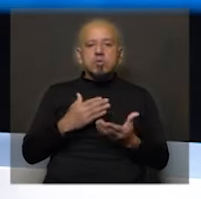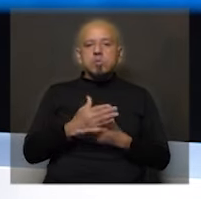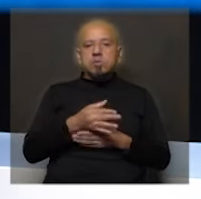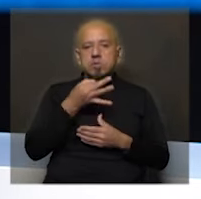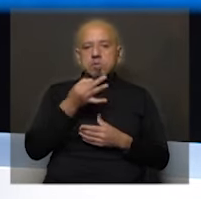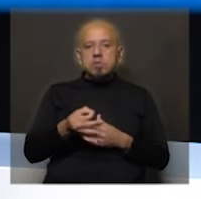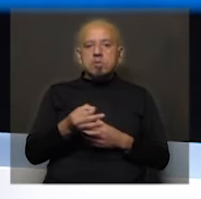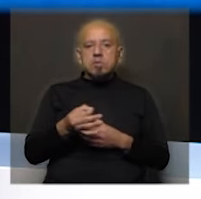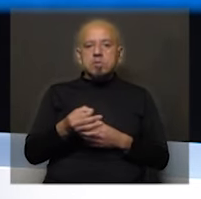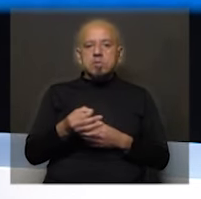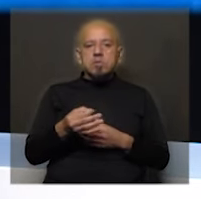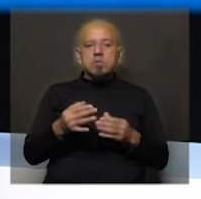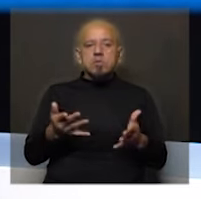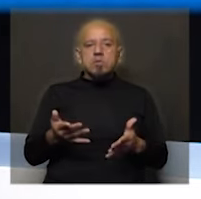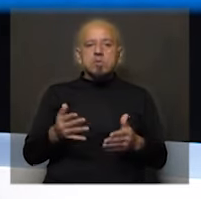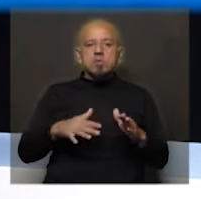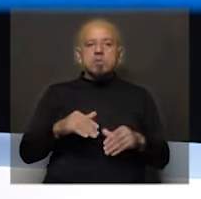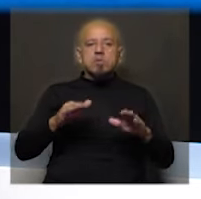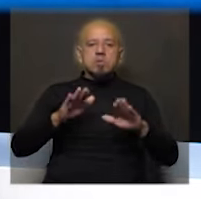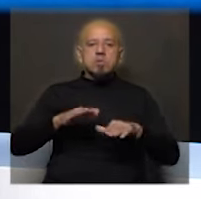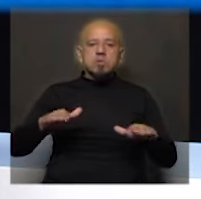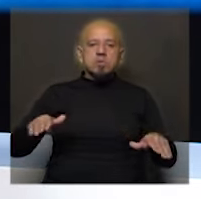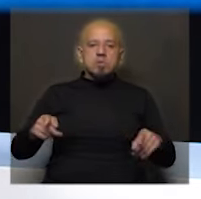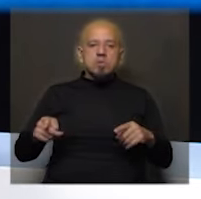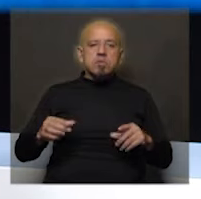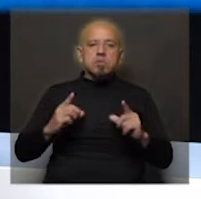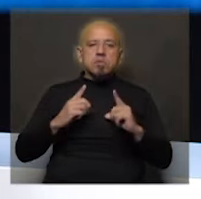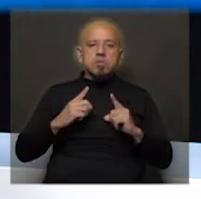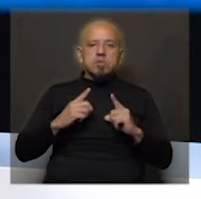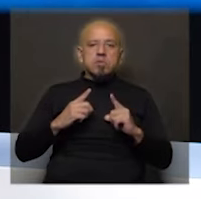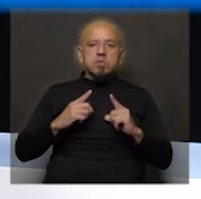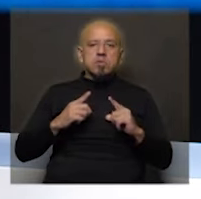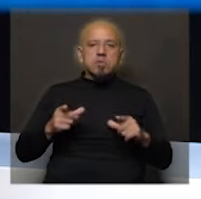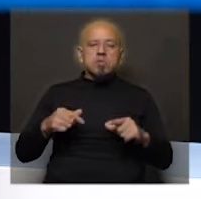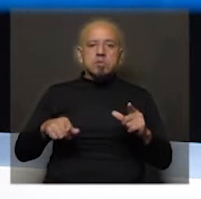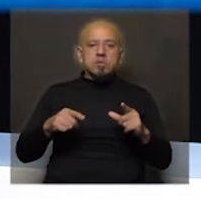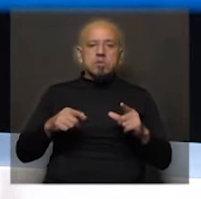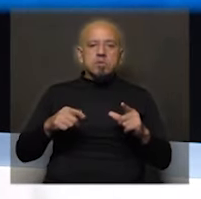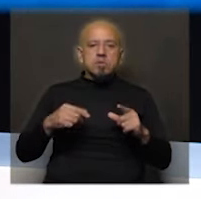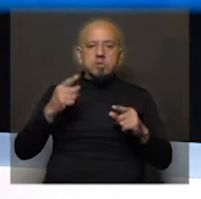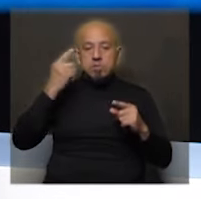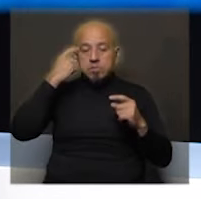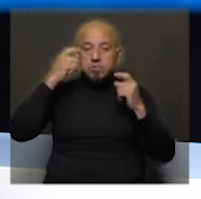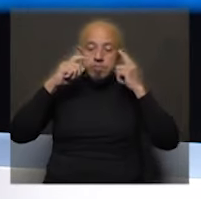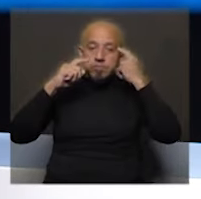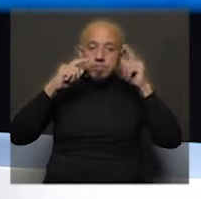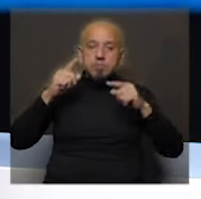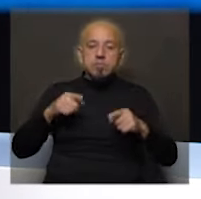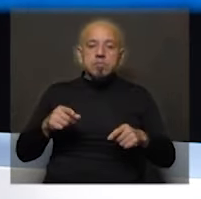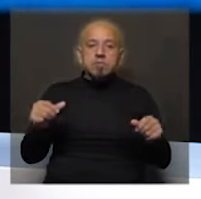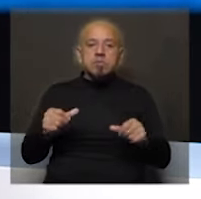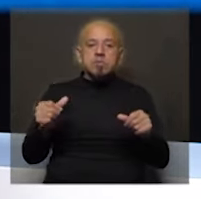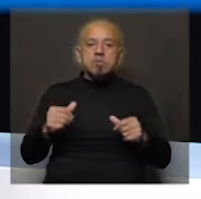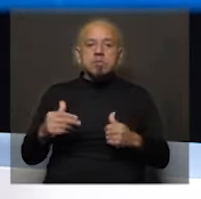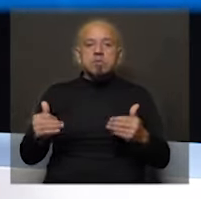decimos es que cuando a veces los niños tienen que esperar los compañeros y compañeras de la unidad han sido muy creativas hasta en generar este una caja